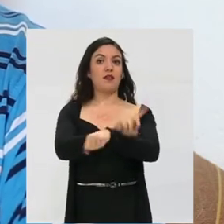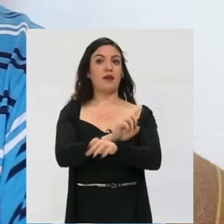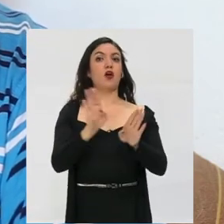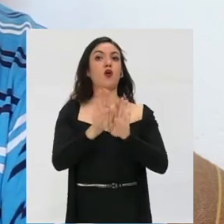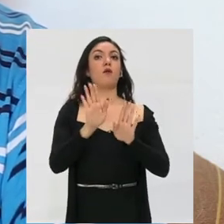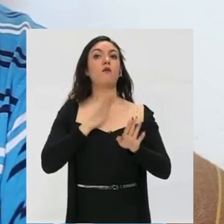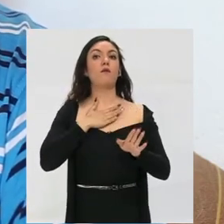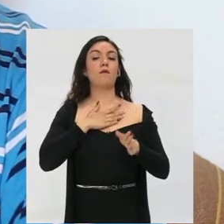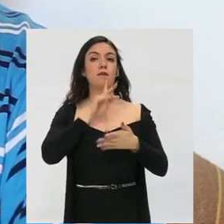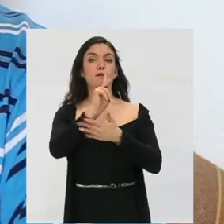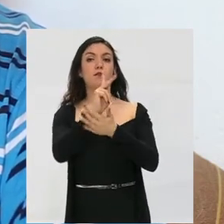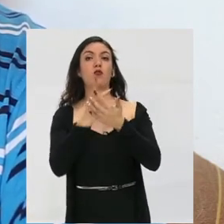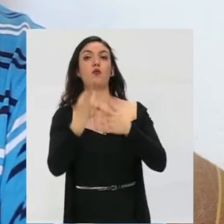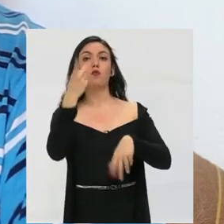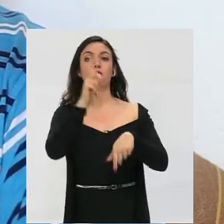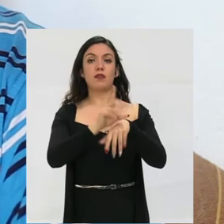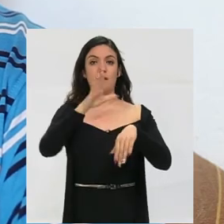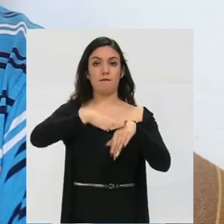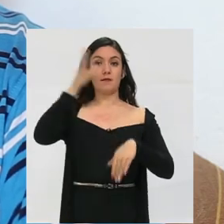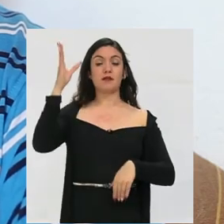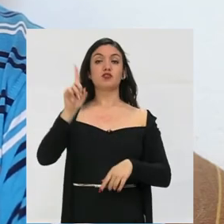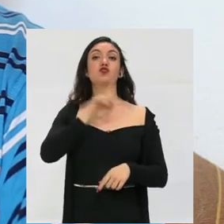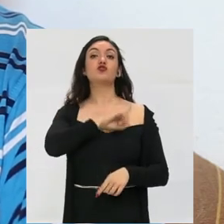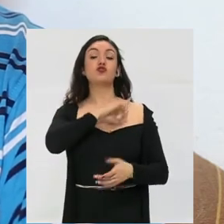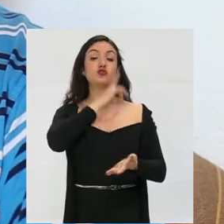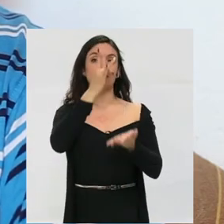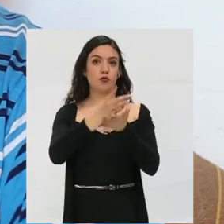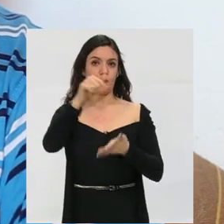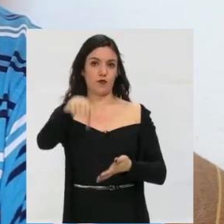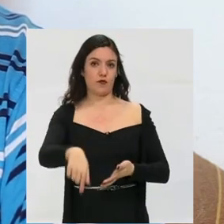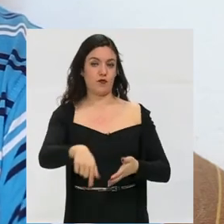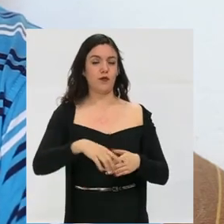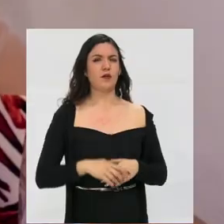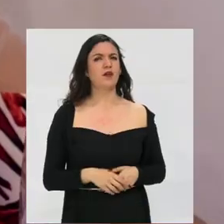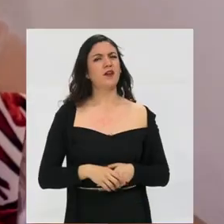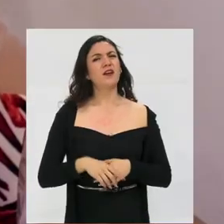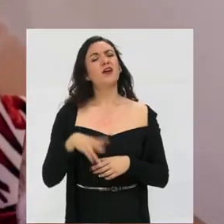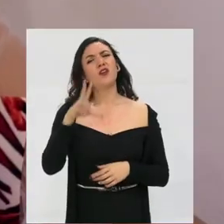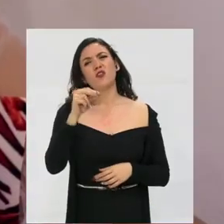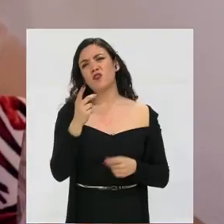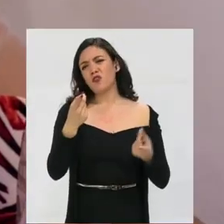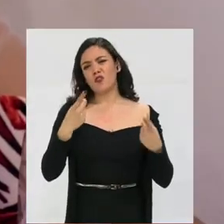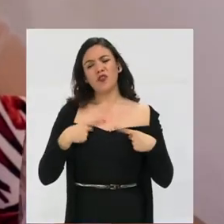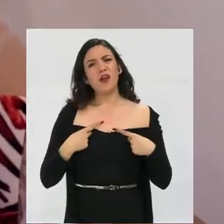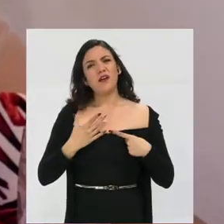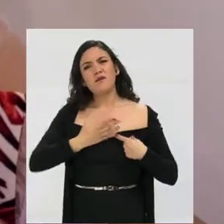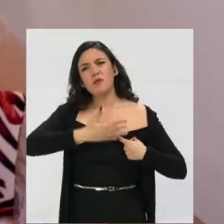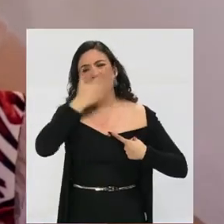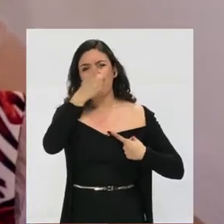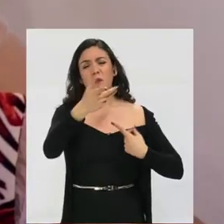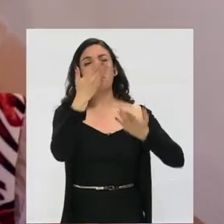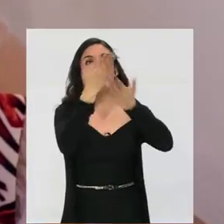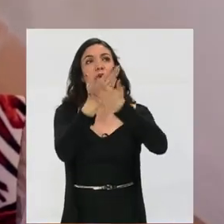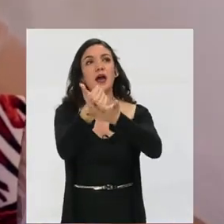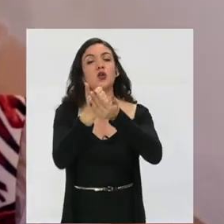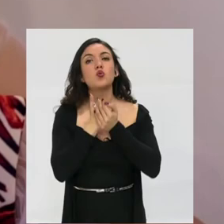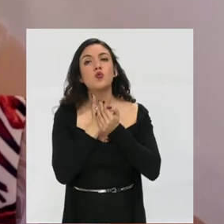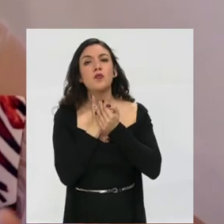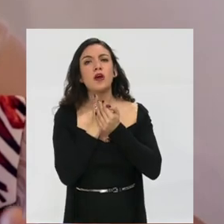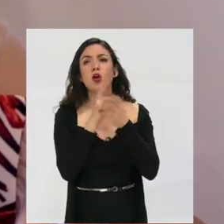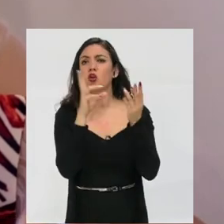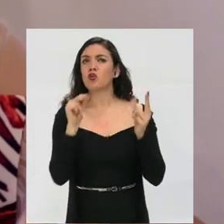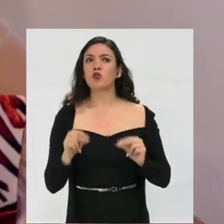con día. Como el programa dice, un día más, ¿verdad? Solo por hoy. Y que no nos dé vergüenza pedir ayuda.